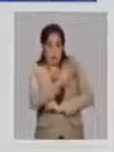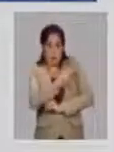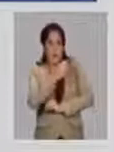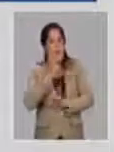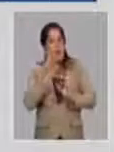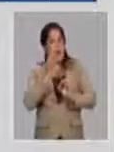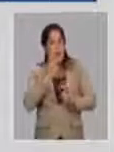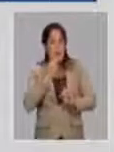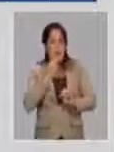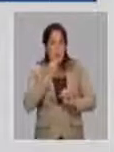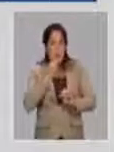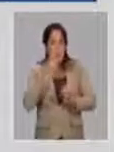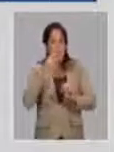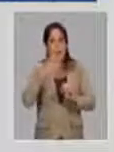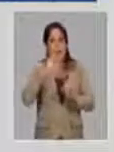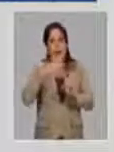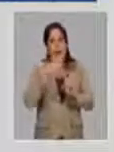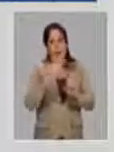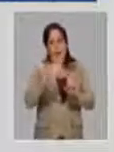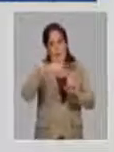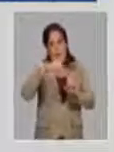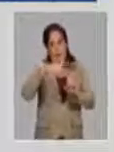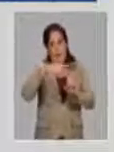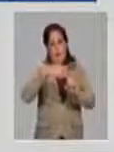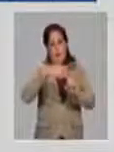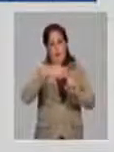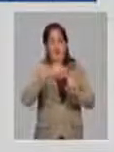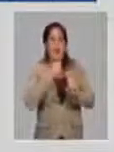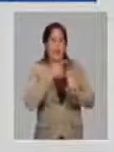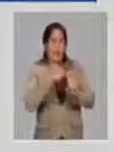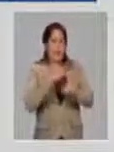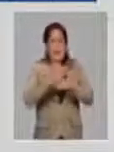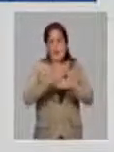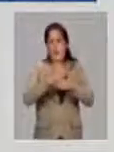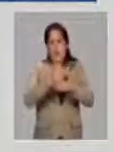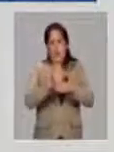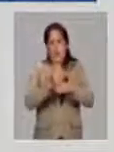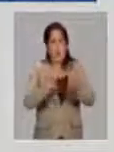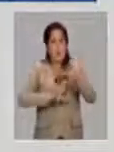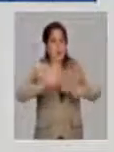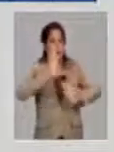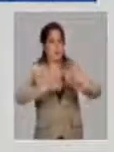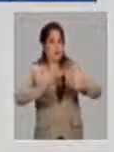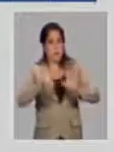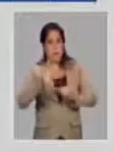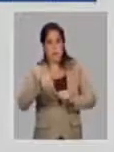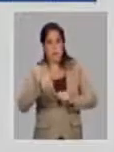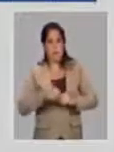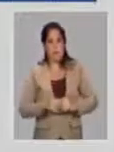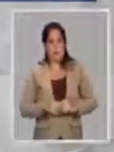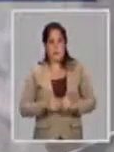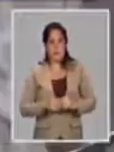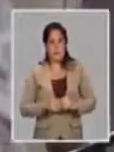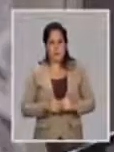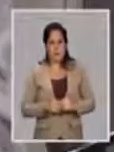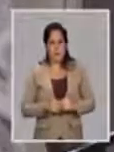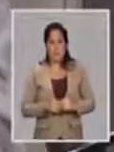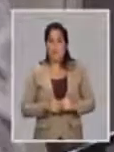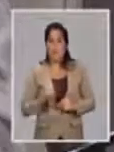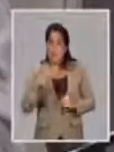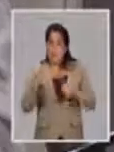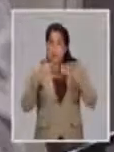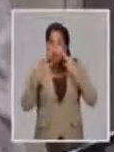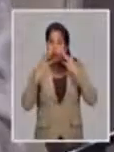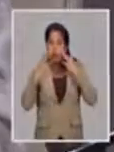tienen respuesta específica de células T, CD4 y CD8. Si bien la variable de oro todo el mundo habla de los anticuerpos